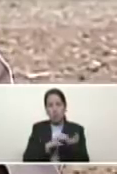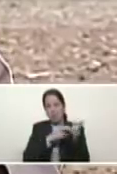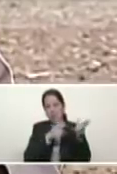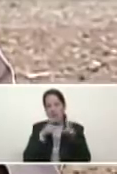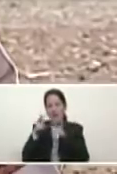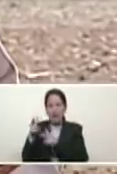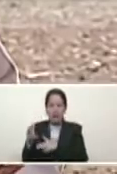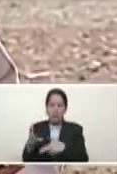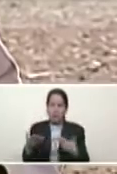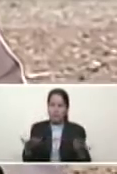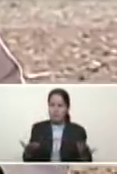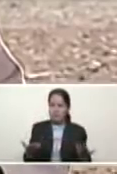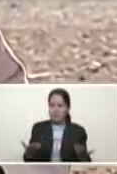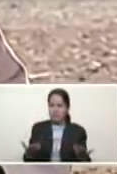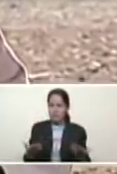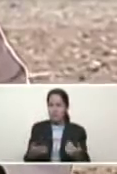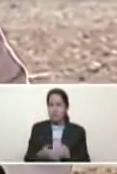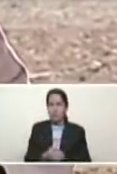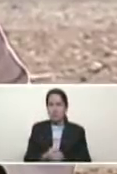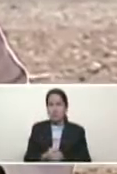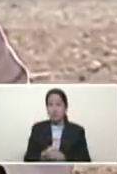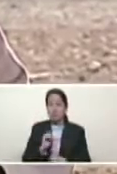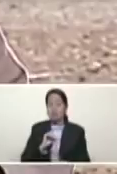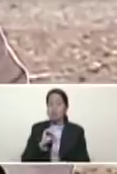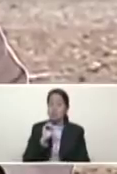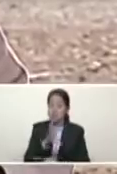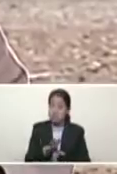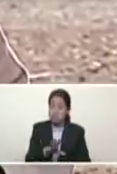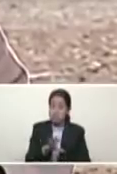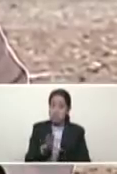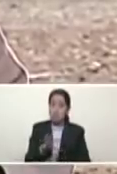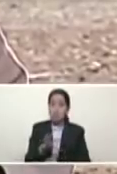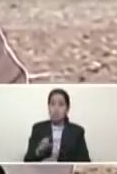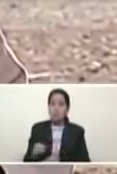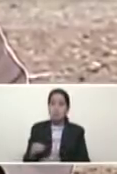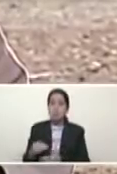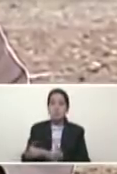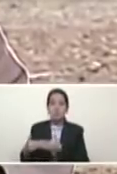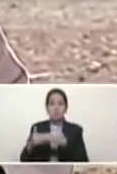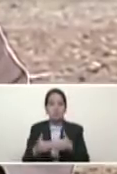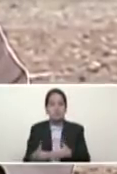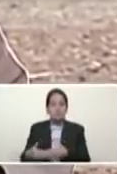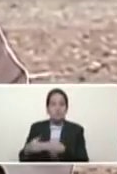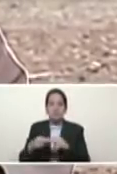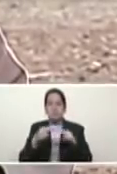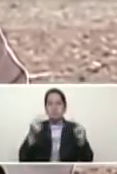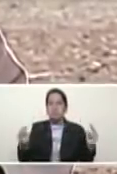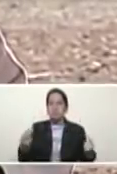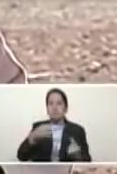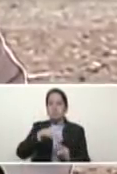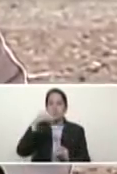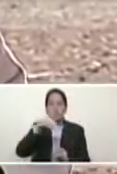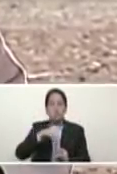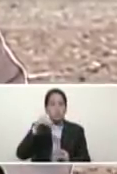ametralladora. Ese es el mensaje del distribuidor Altamira, del golpe de Altamira.